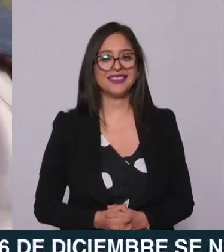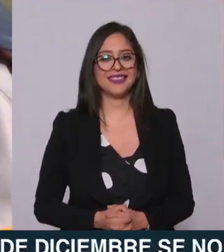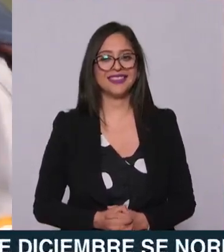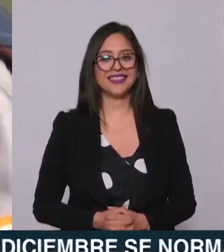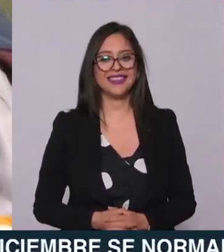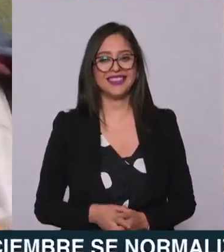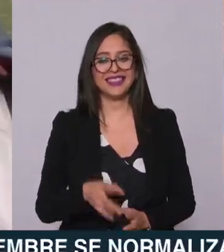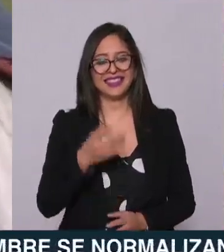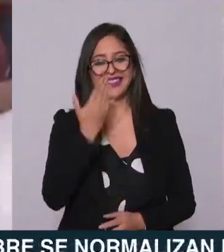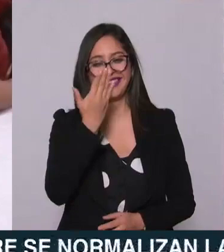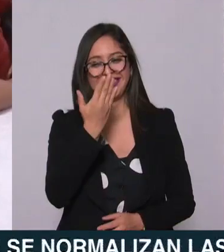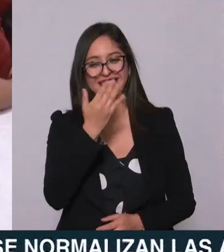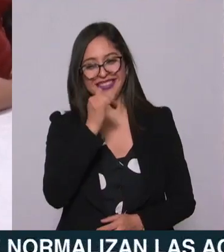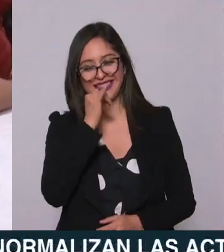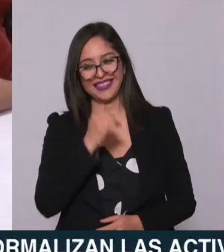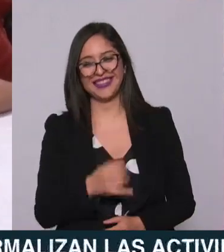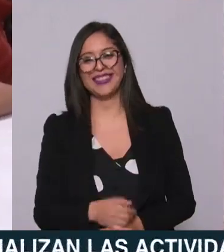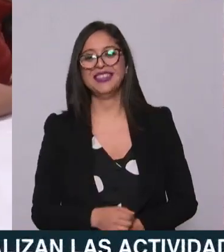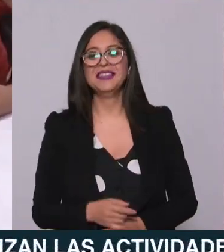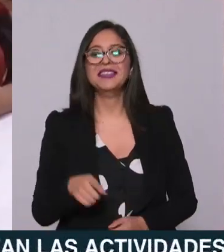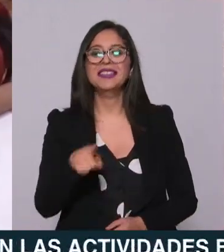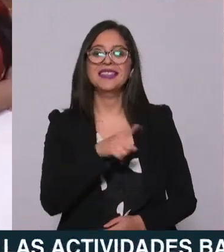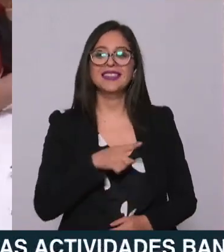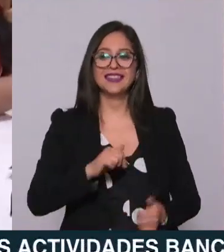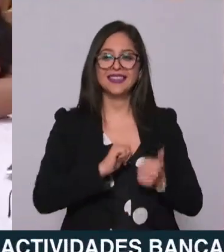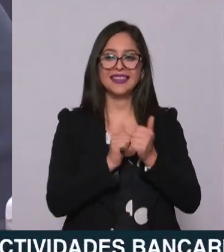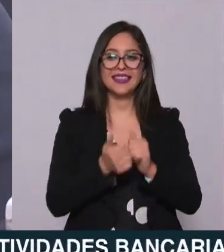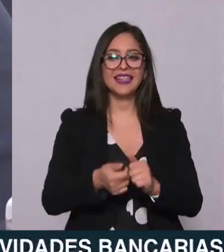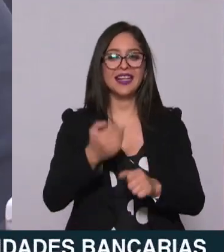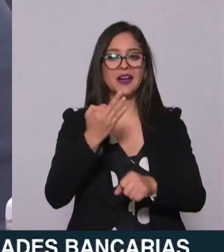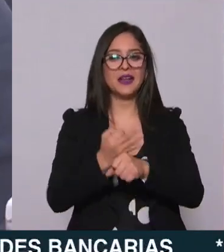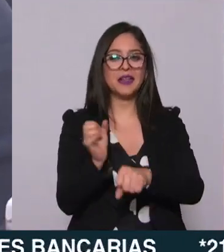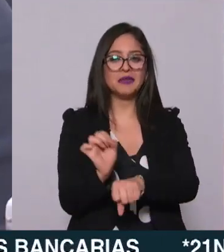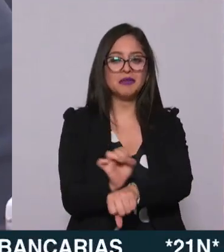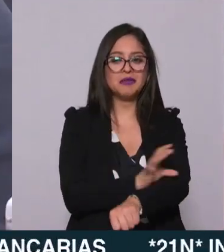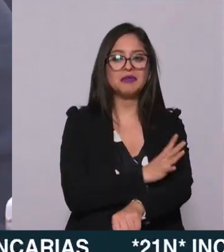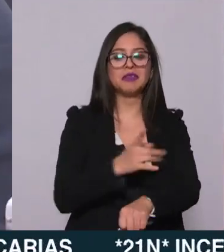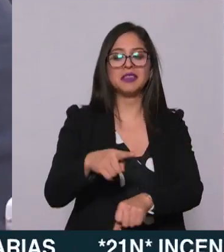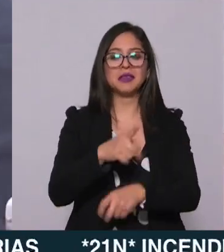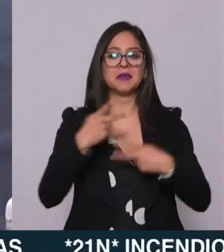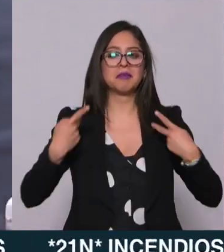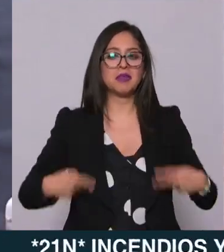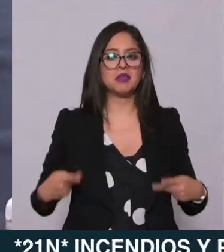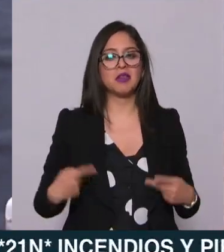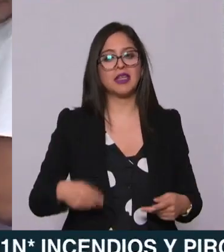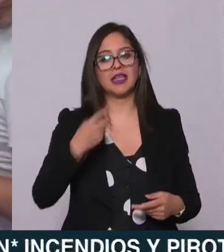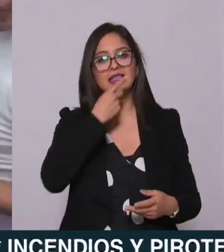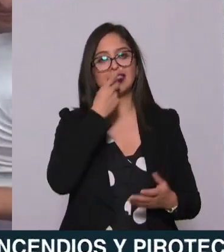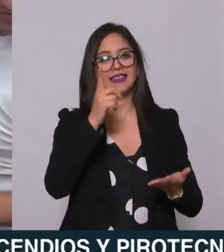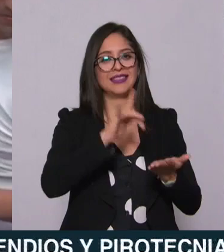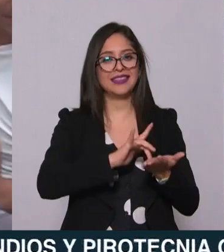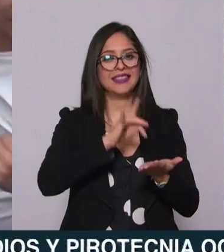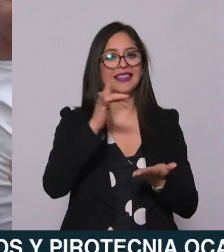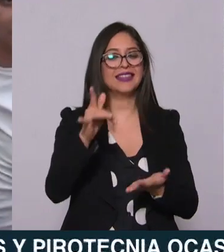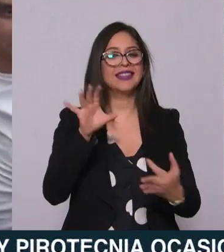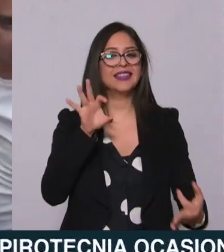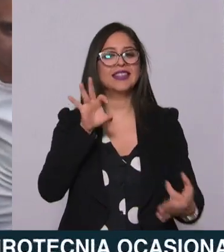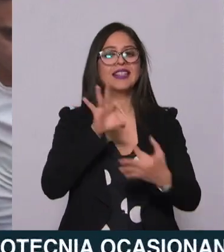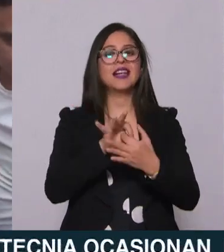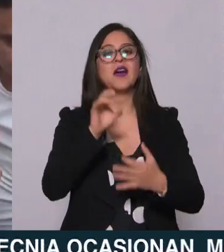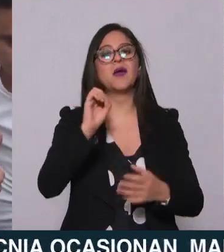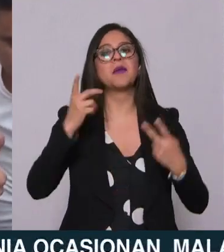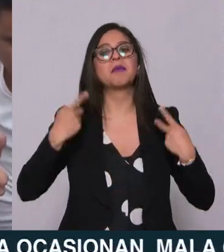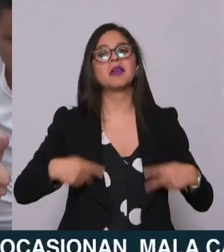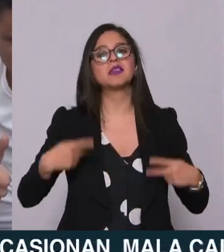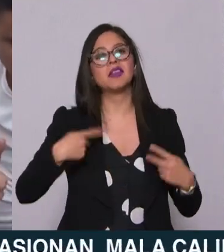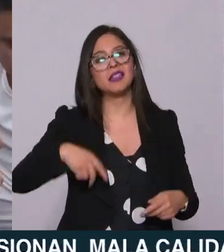Salud. Con los sentimientos a flor de piel aún, no faltó quien agradeciera el momento o recordara al ser querido